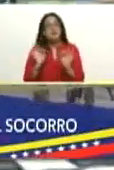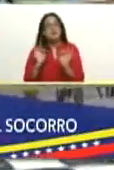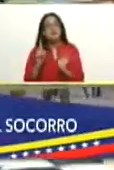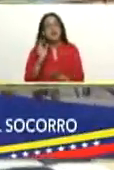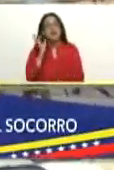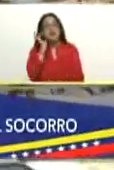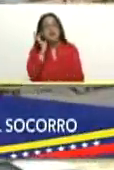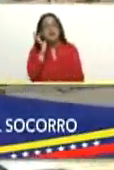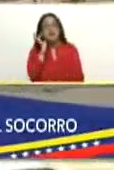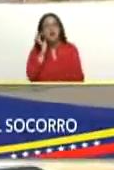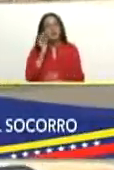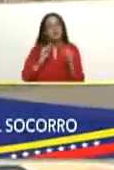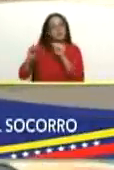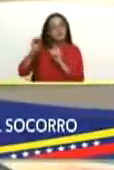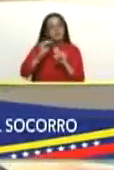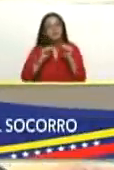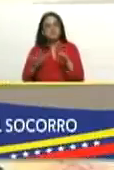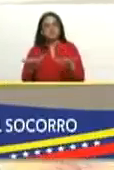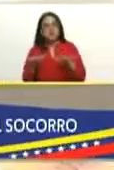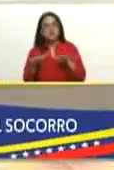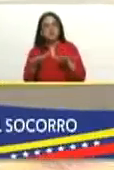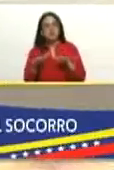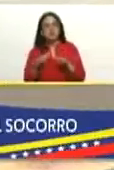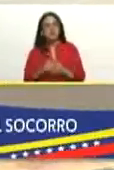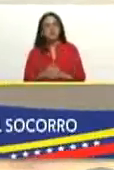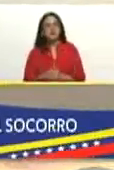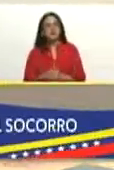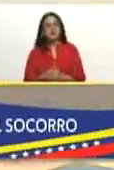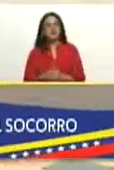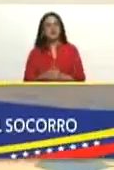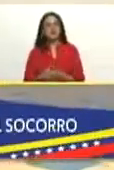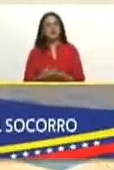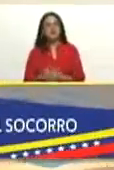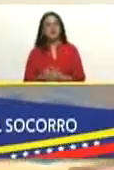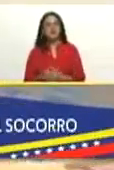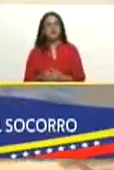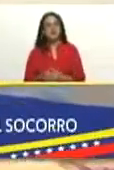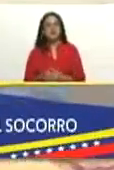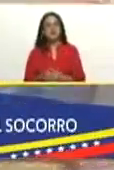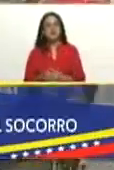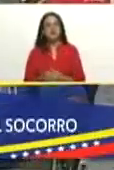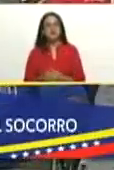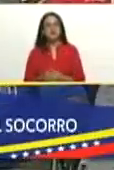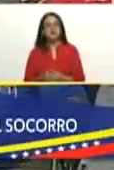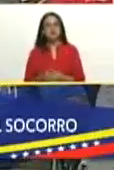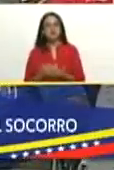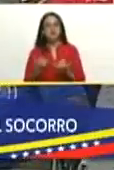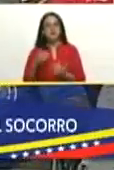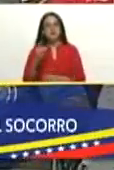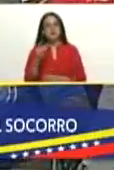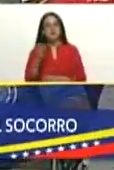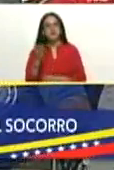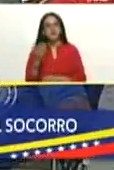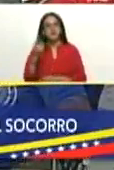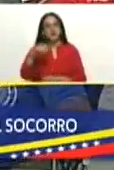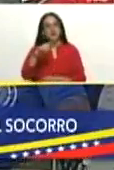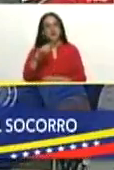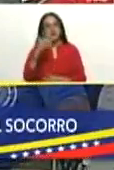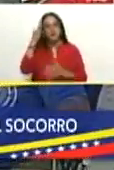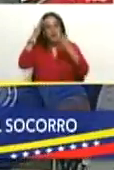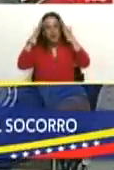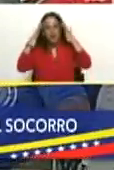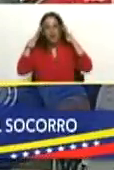mujeres elaboradoras, que bueno, sea con las mujeres, con sus esposos, con sus muchachos, bueno, sudando la